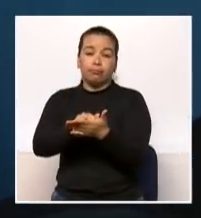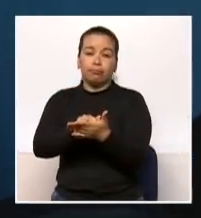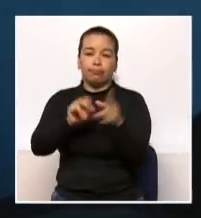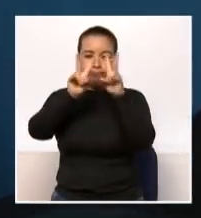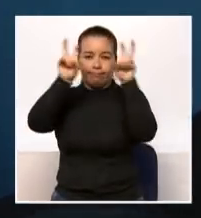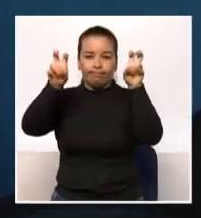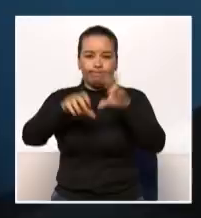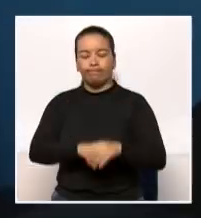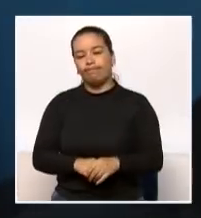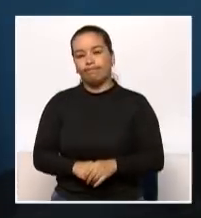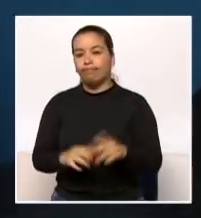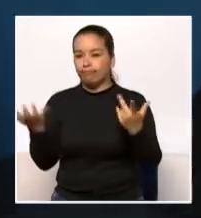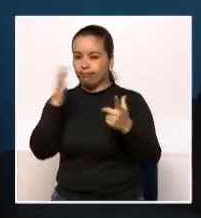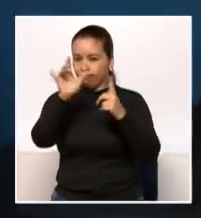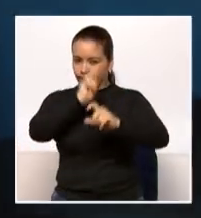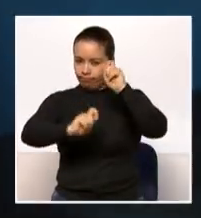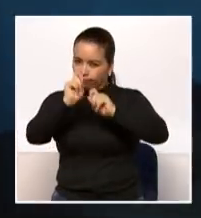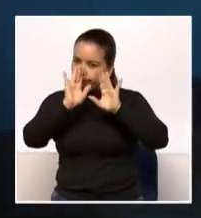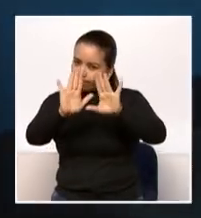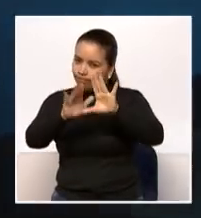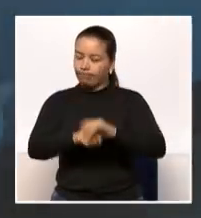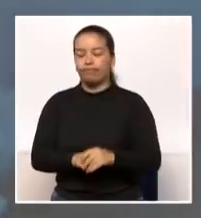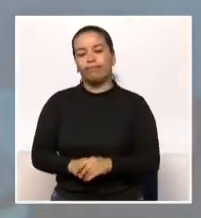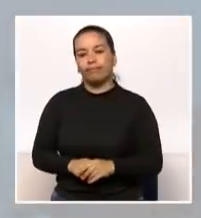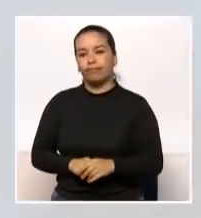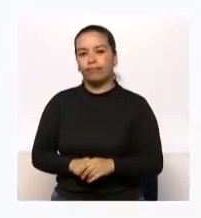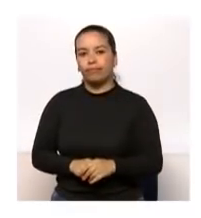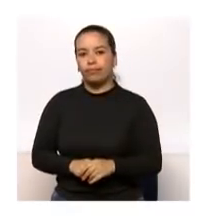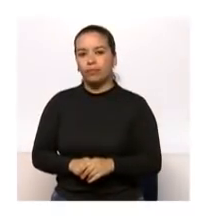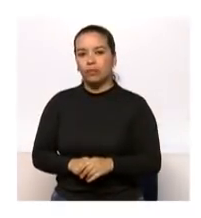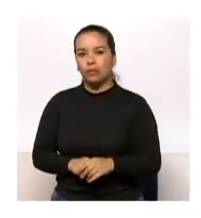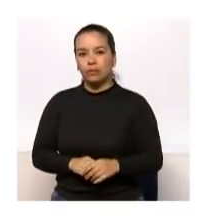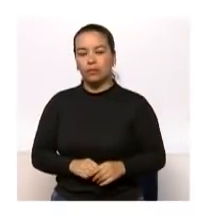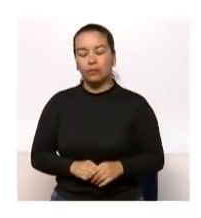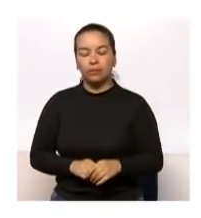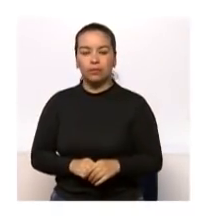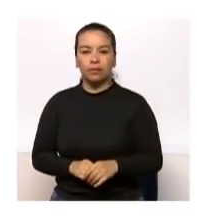espacio. Vamos a este corte de comerciales.